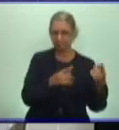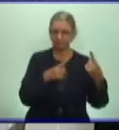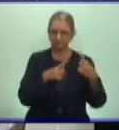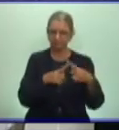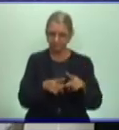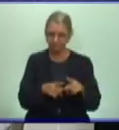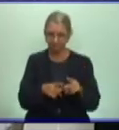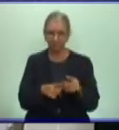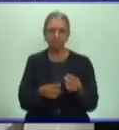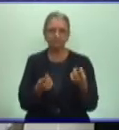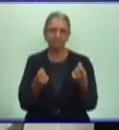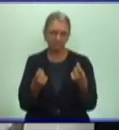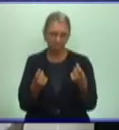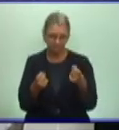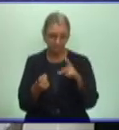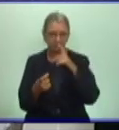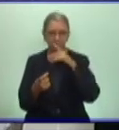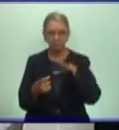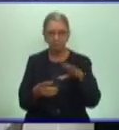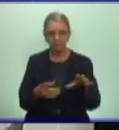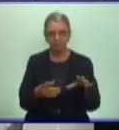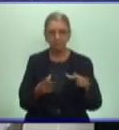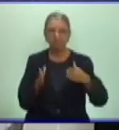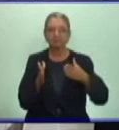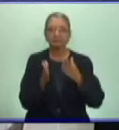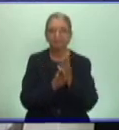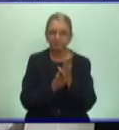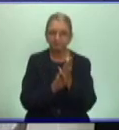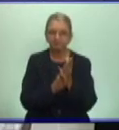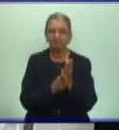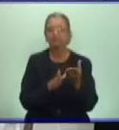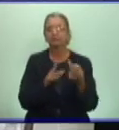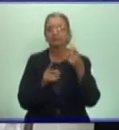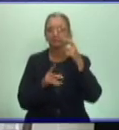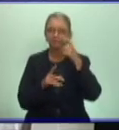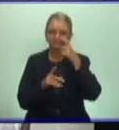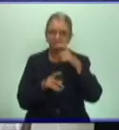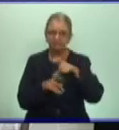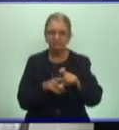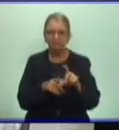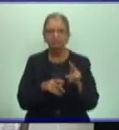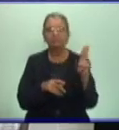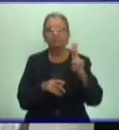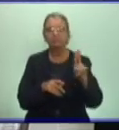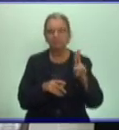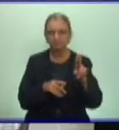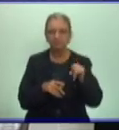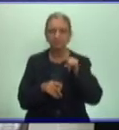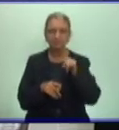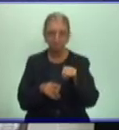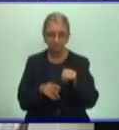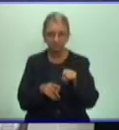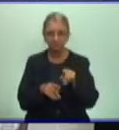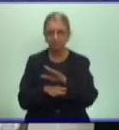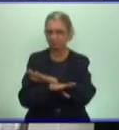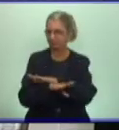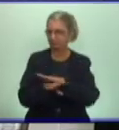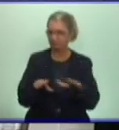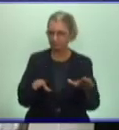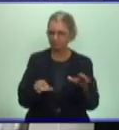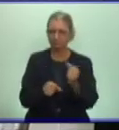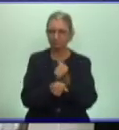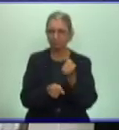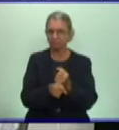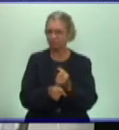un grupo de estudiantes que el trabajo tenían que desarrollarlo sobre las últimas unidades del mundo en que vivimos. Por tanto, fue que se decidió que entonces el trabajo práctico